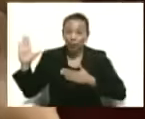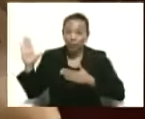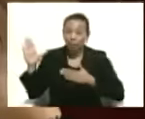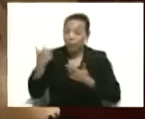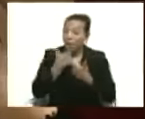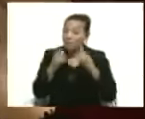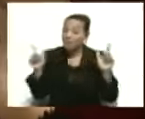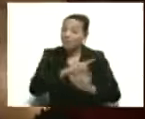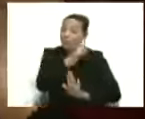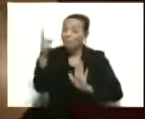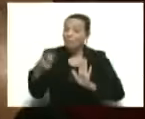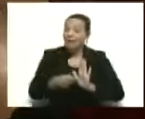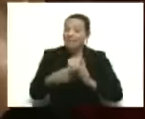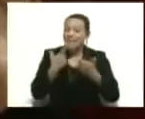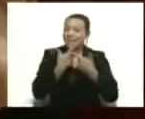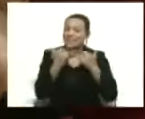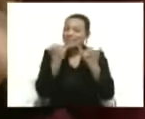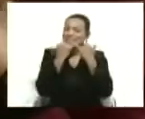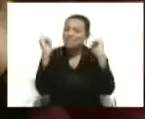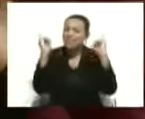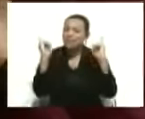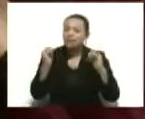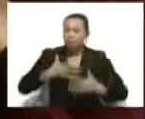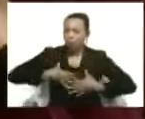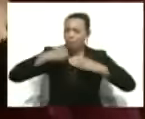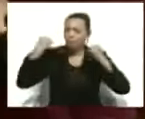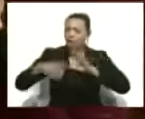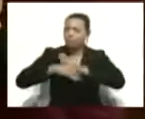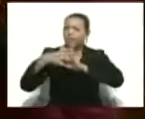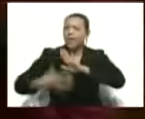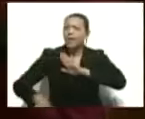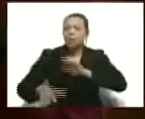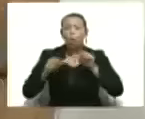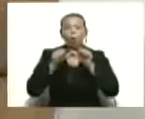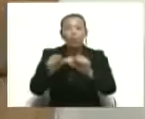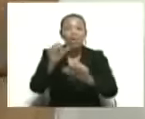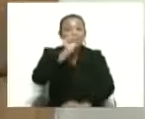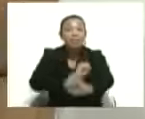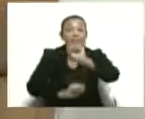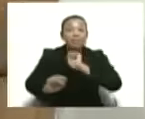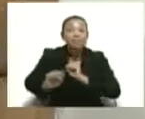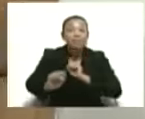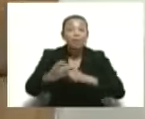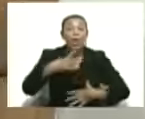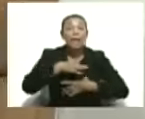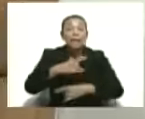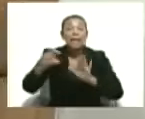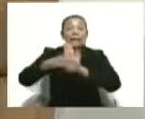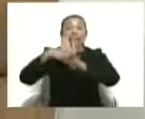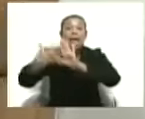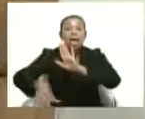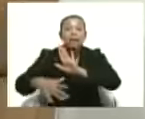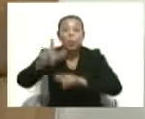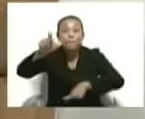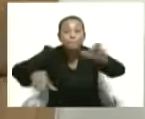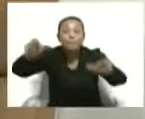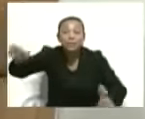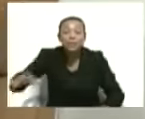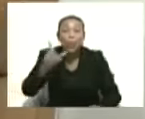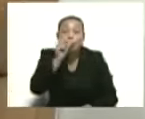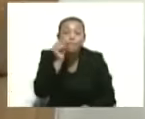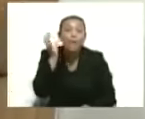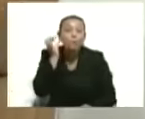la libertad, por la independencia, por la soberanía, continuar defendiendo los derechos de nuestro